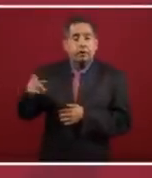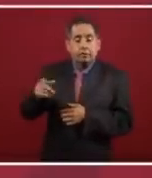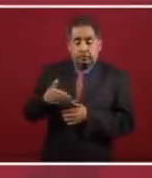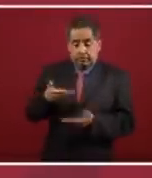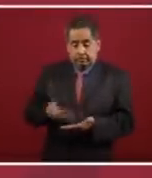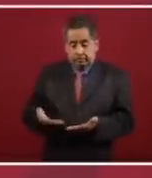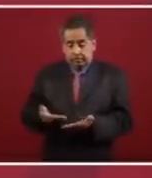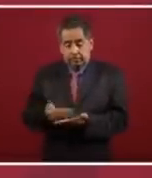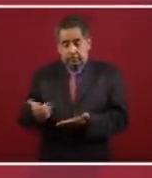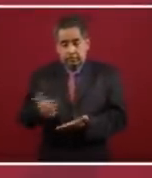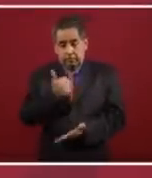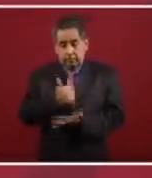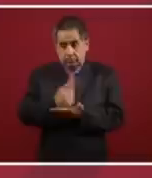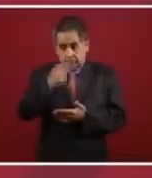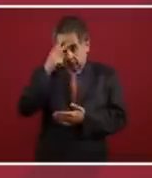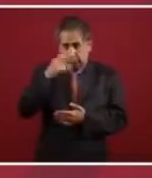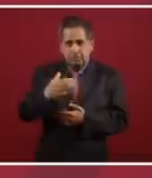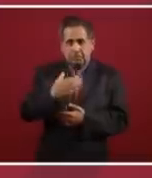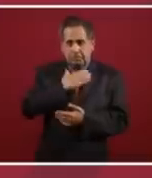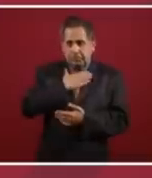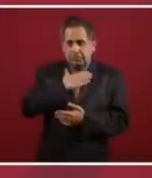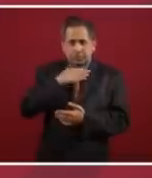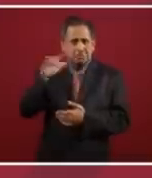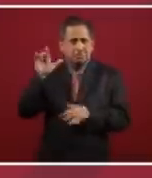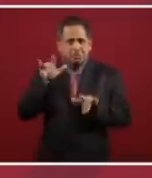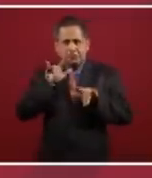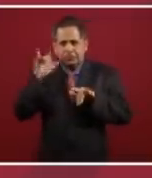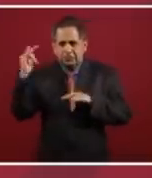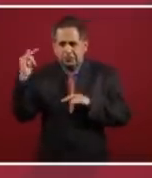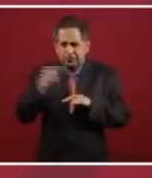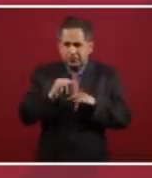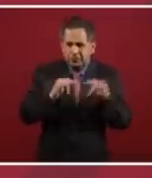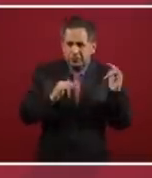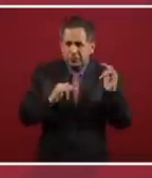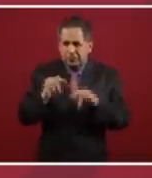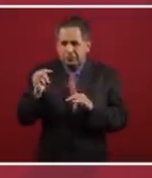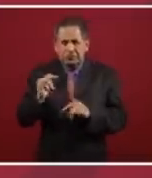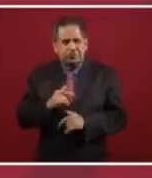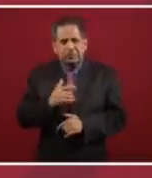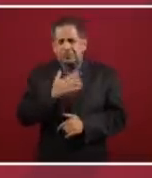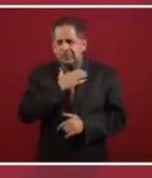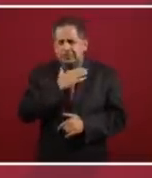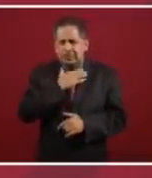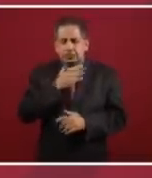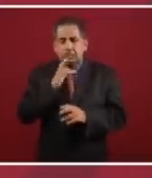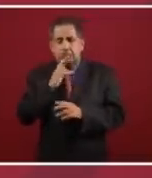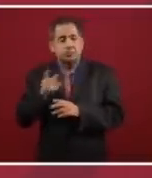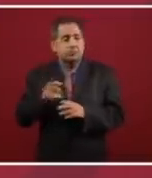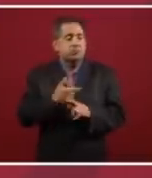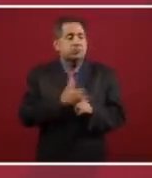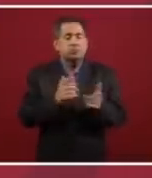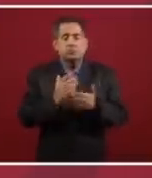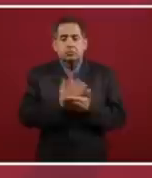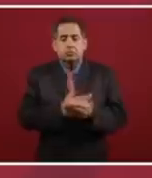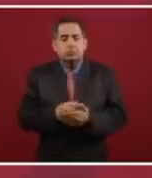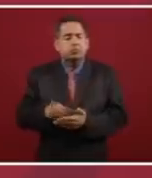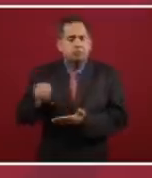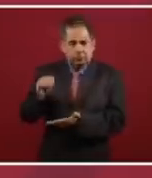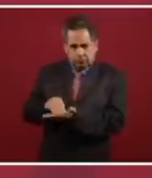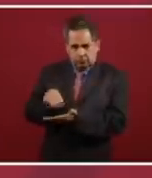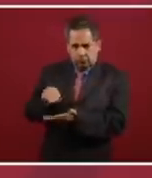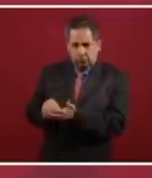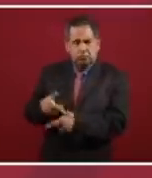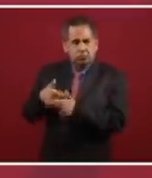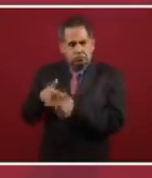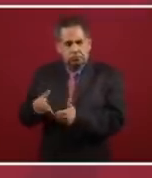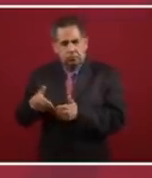actual aeropuerto de la Ciudad de México. Va a seguir funcionando el actual